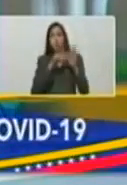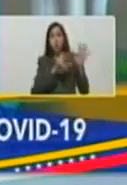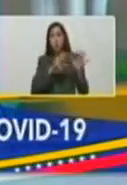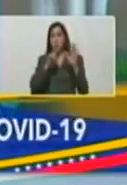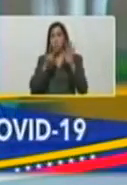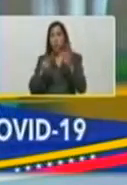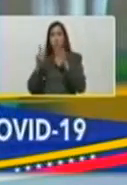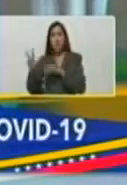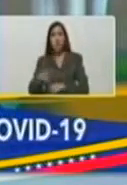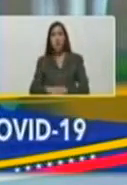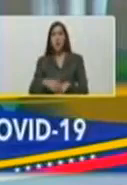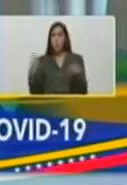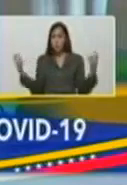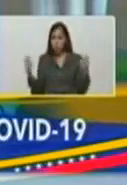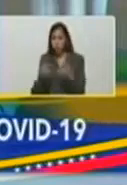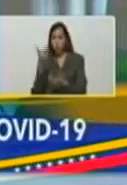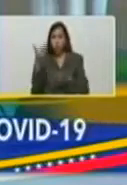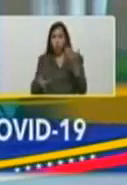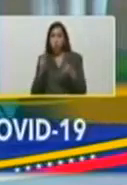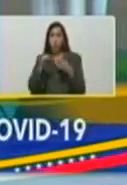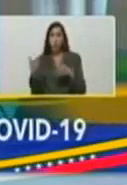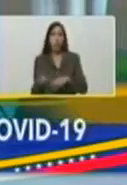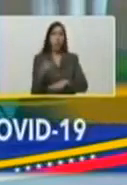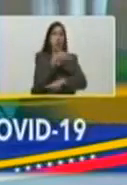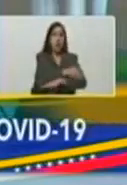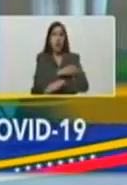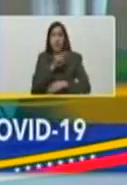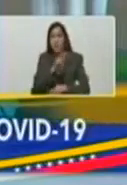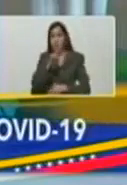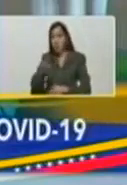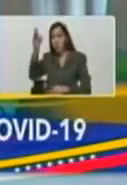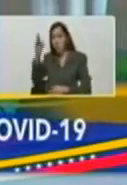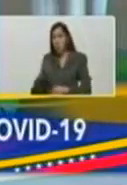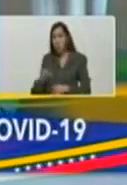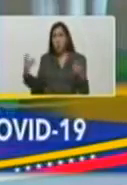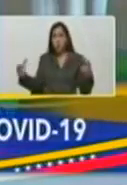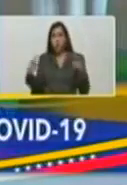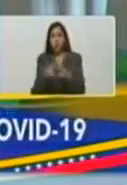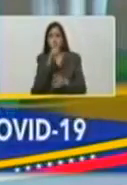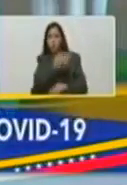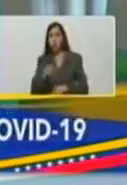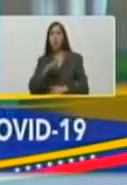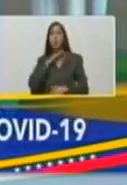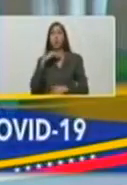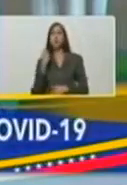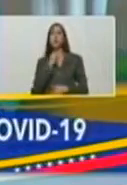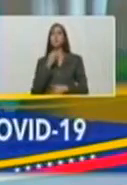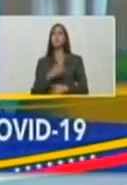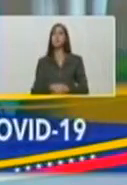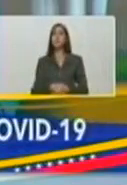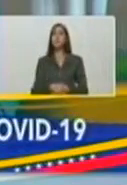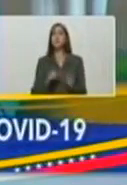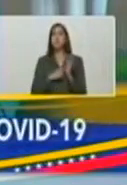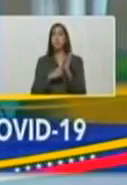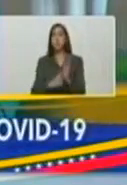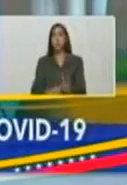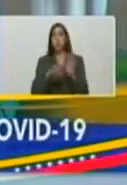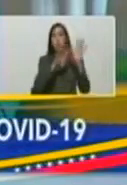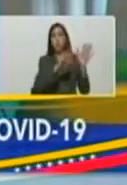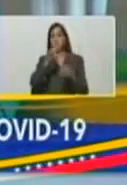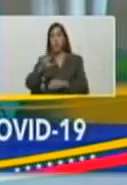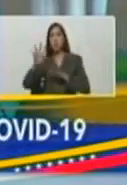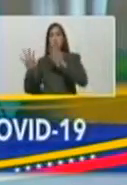1.867 casos menos que la semana previa, un 22% de reducción de casos, con un promedio de 939